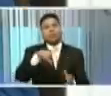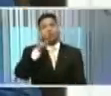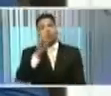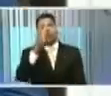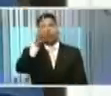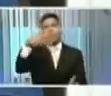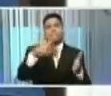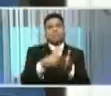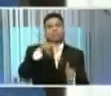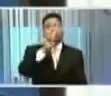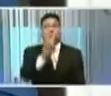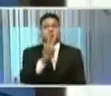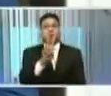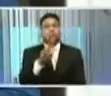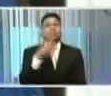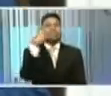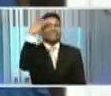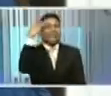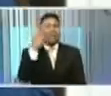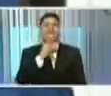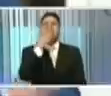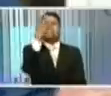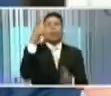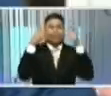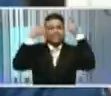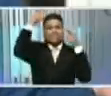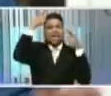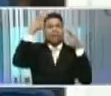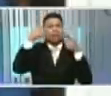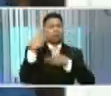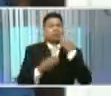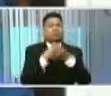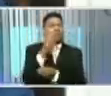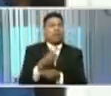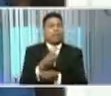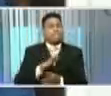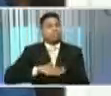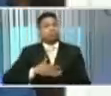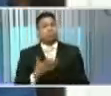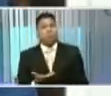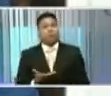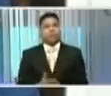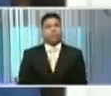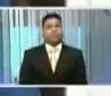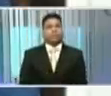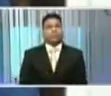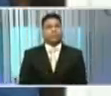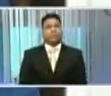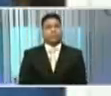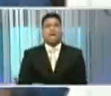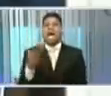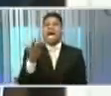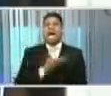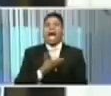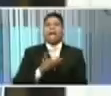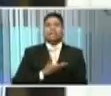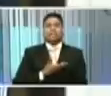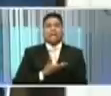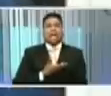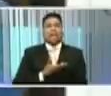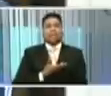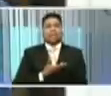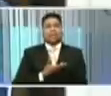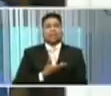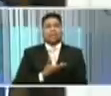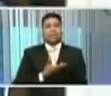gritaba a Chávez. No había sido posible hacer nada todavía. ¿Ah? Alcalde Carlos Alcalá Cordones, un aplauso